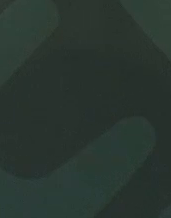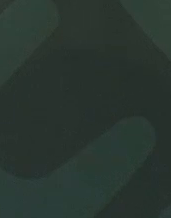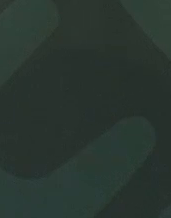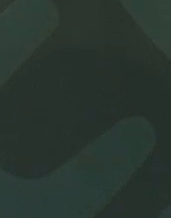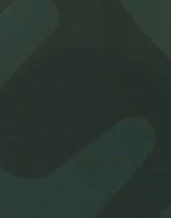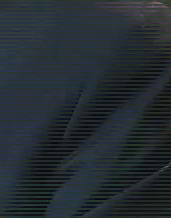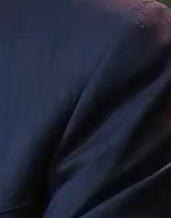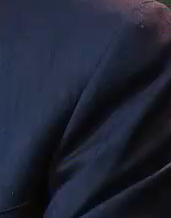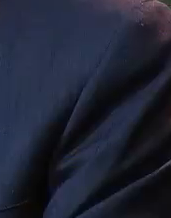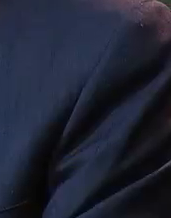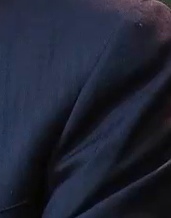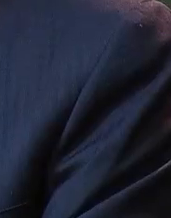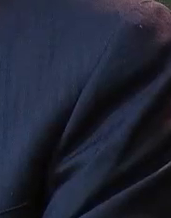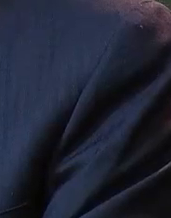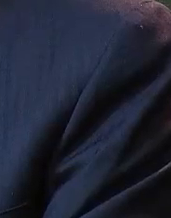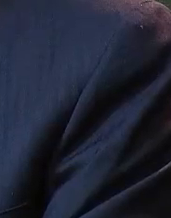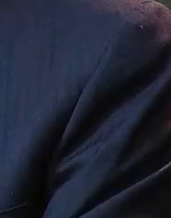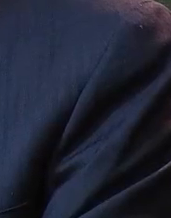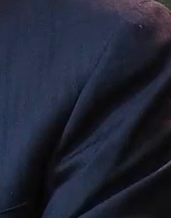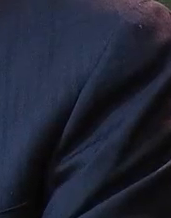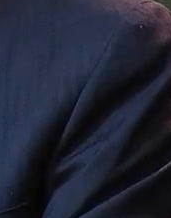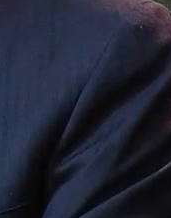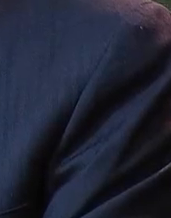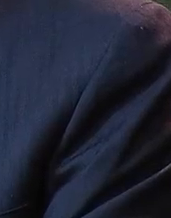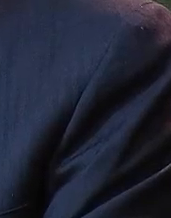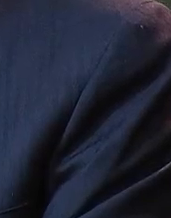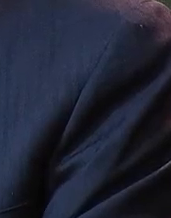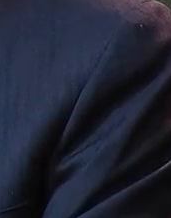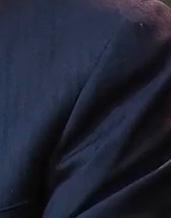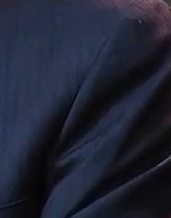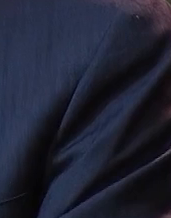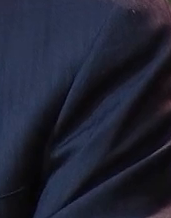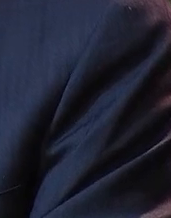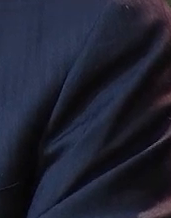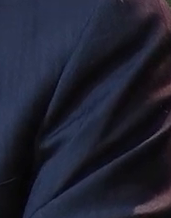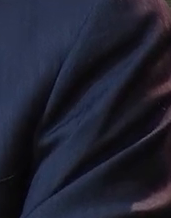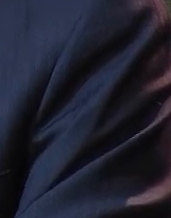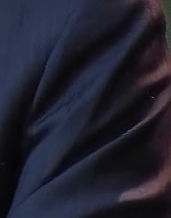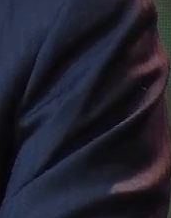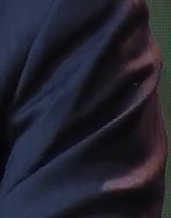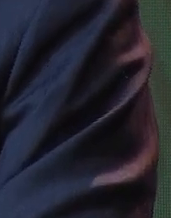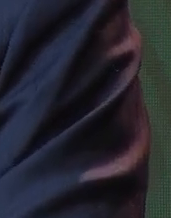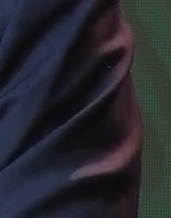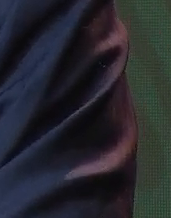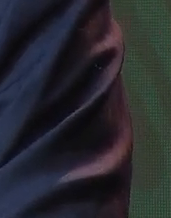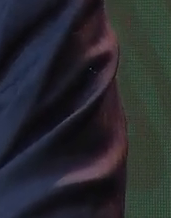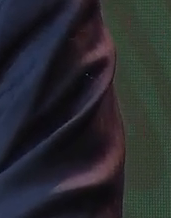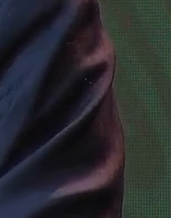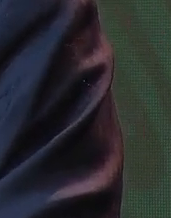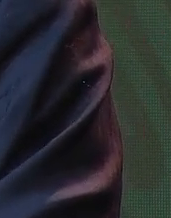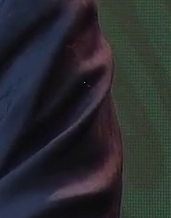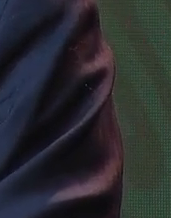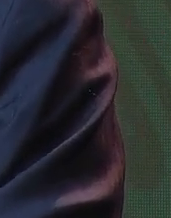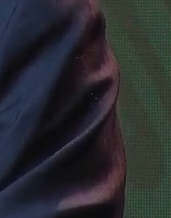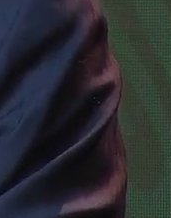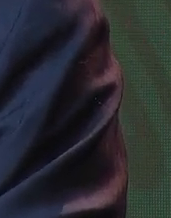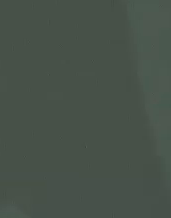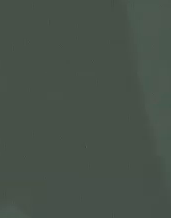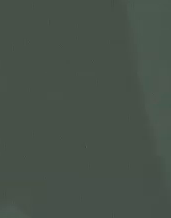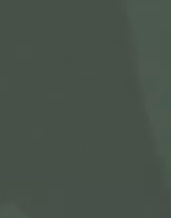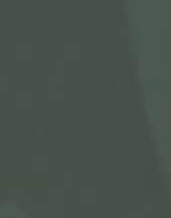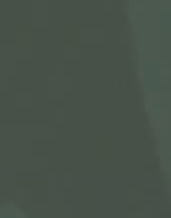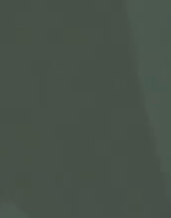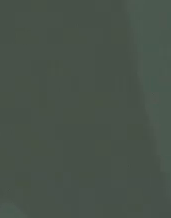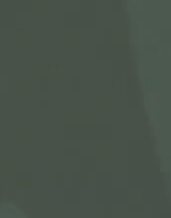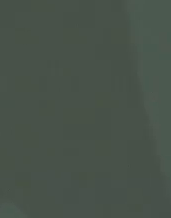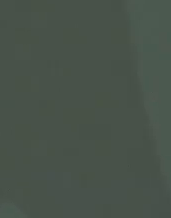Hay protección a migrantes, albergues, se le están dando opciones de empleo, tanto